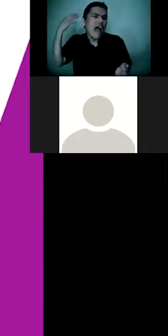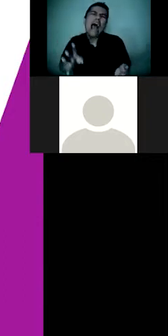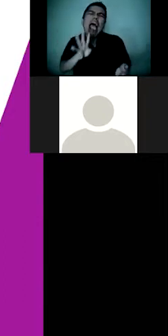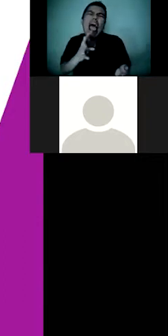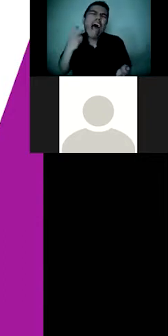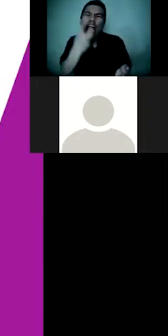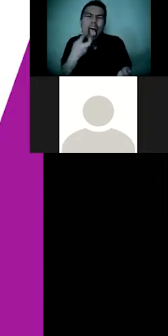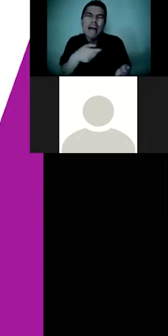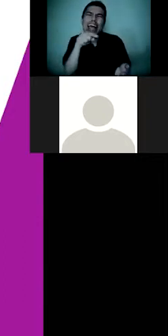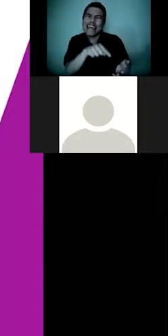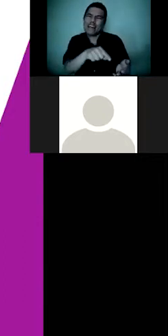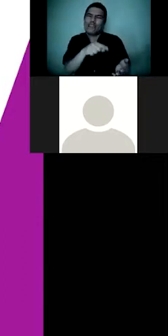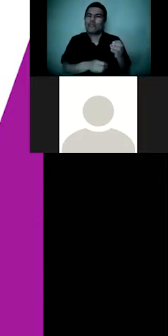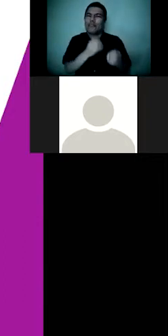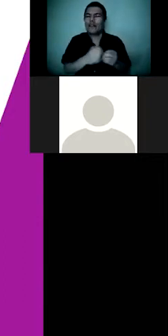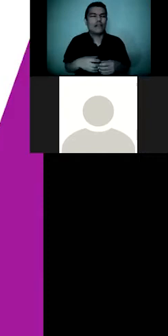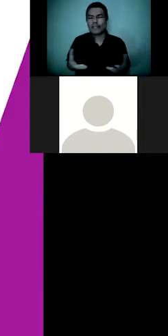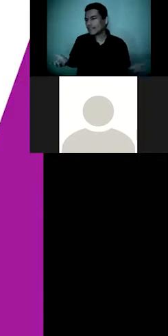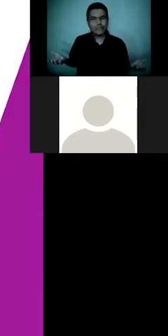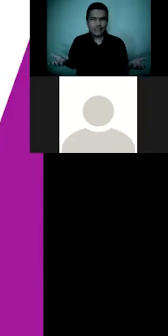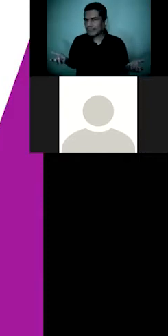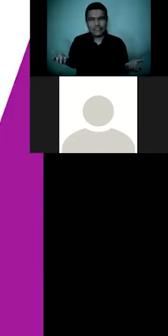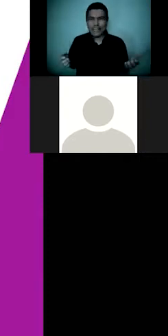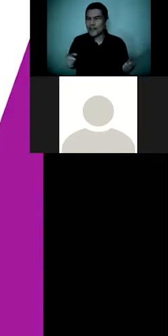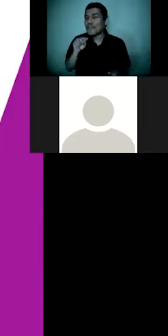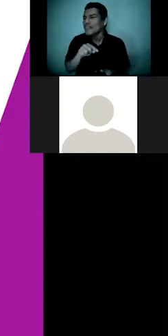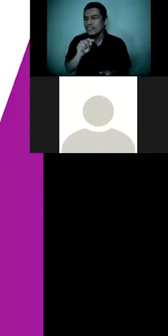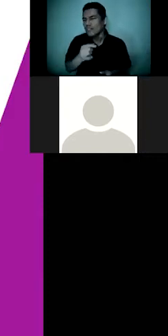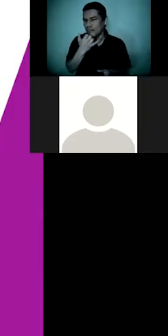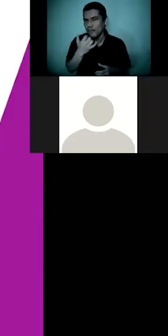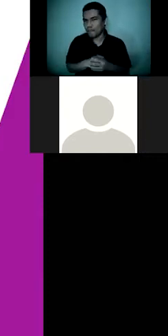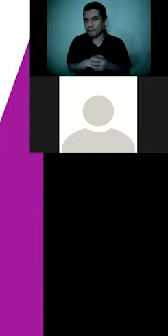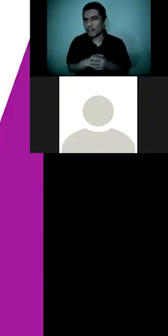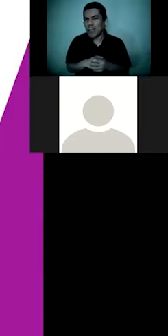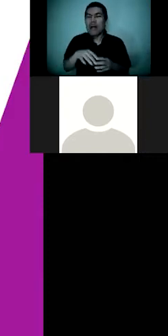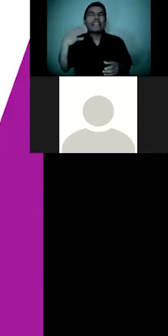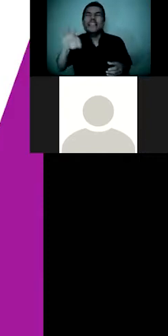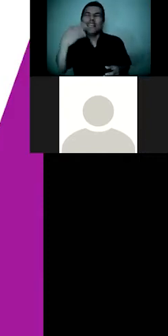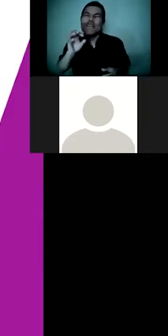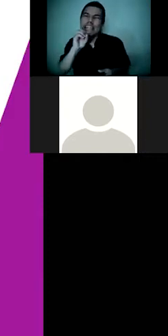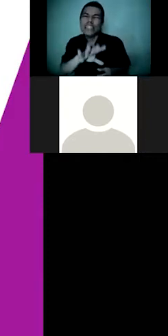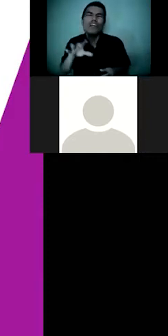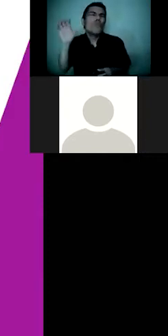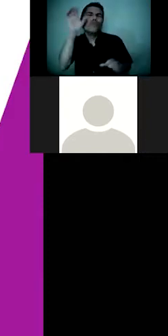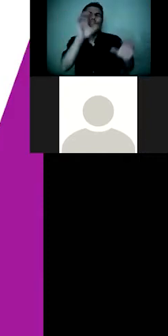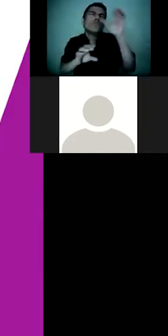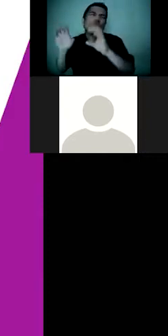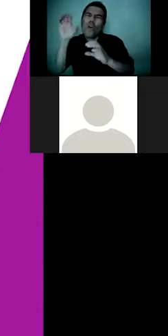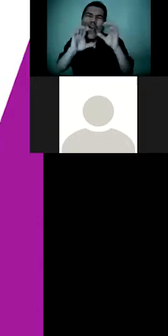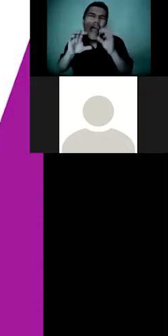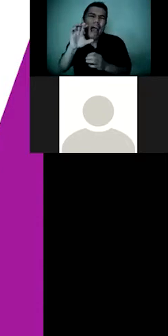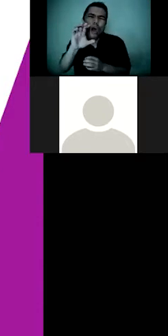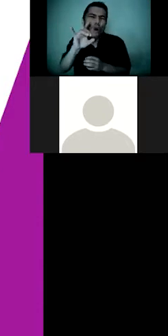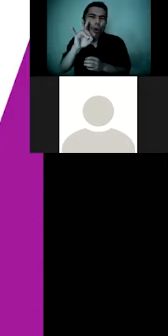a ponerle el implante coclear para que pueda hablar, sí. No, eso está mal.